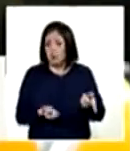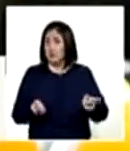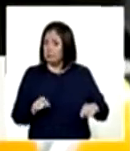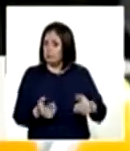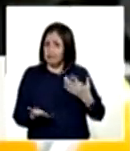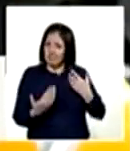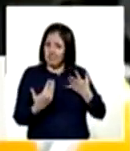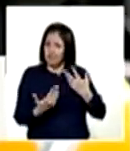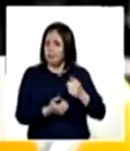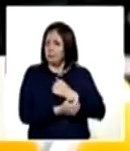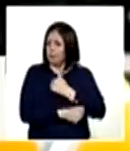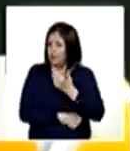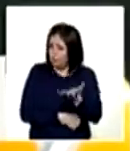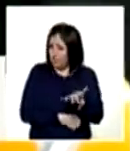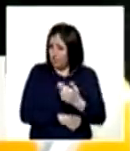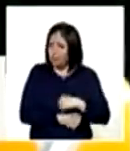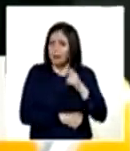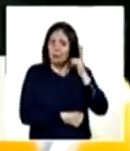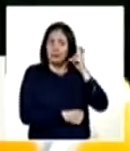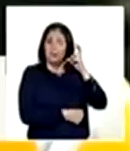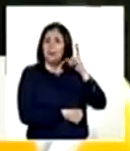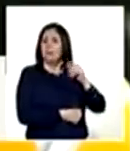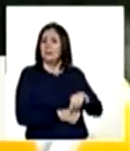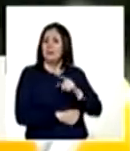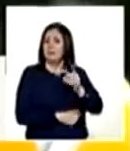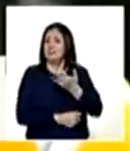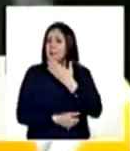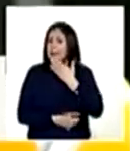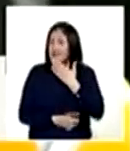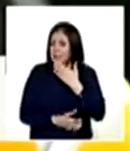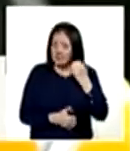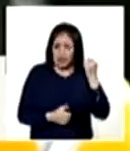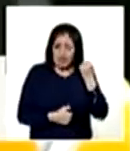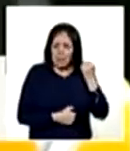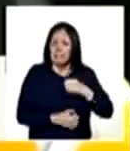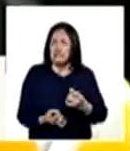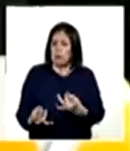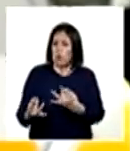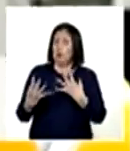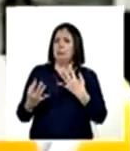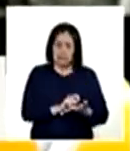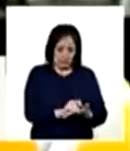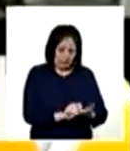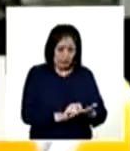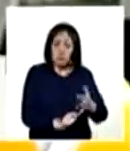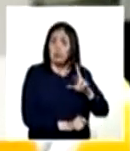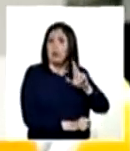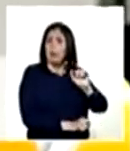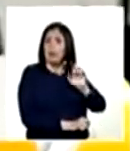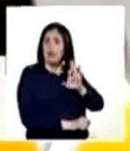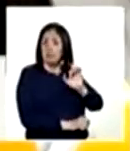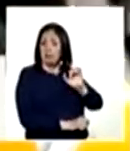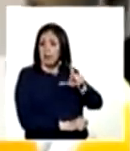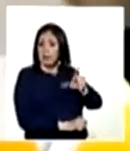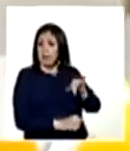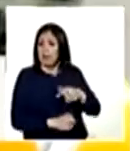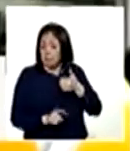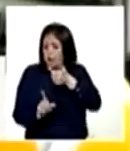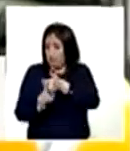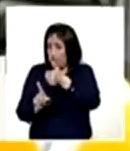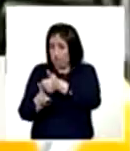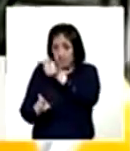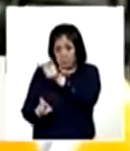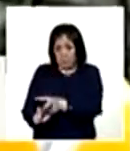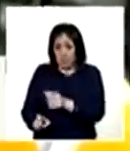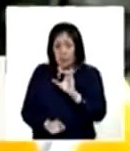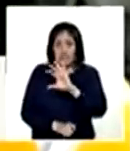amor, no podemos dejar de escuchar la melodía del primoroso vals Ódiame, compuesta por Rafael Otero, siendo el mismísimo Cristian